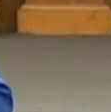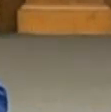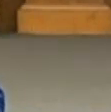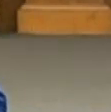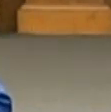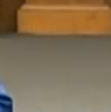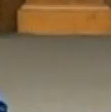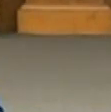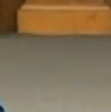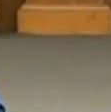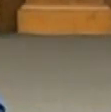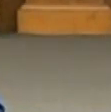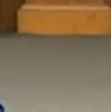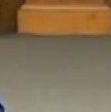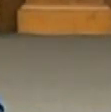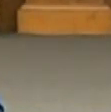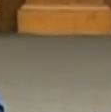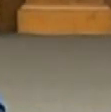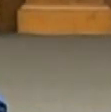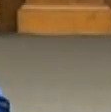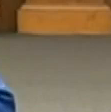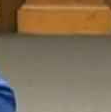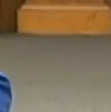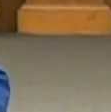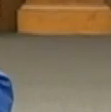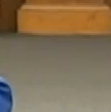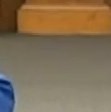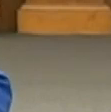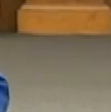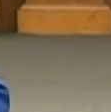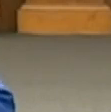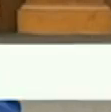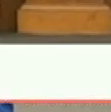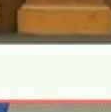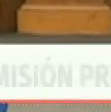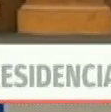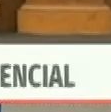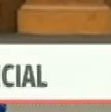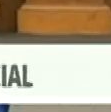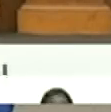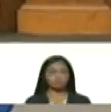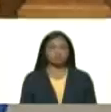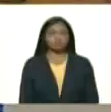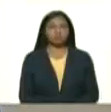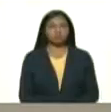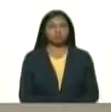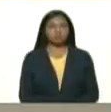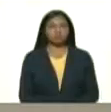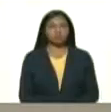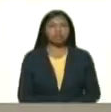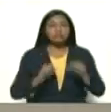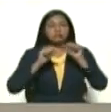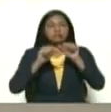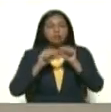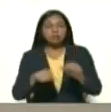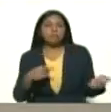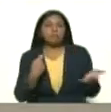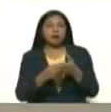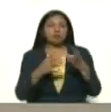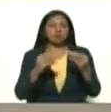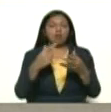países en medio de esta pandemia y se pueda condonar la deuda de todos los países del